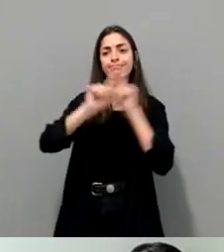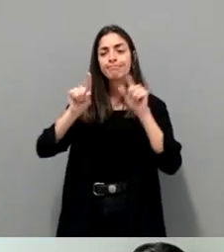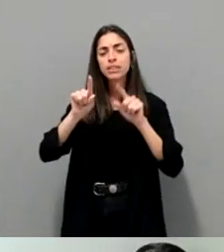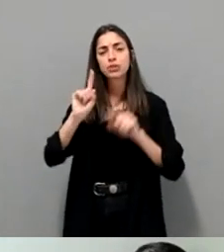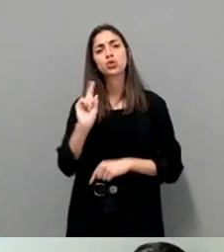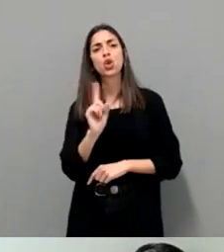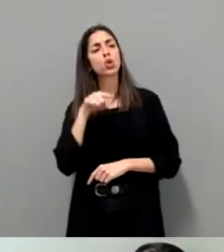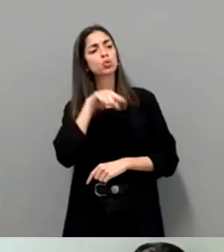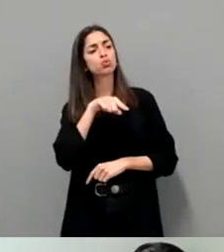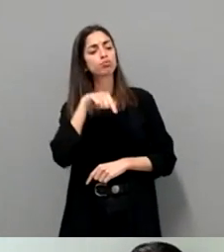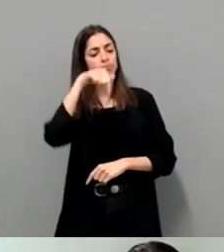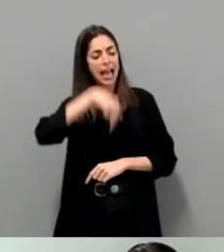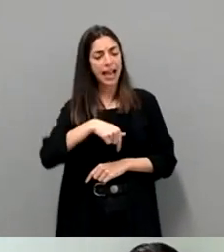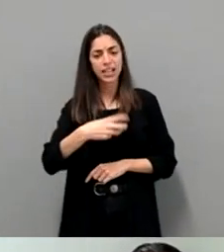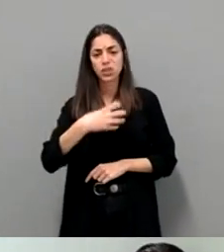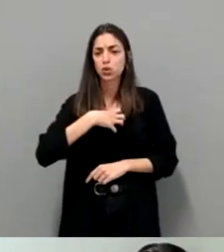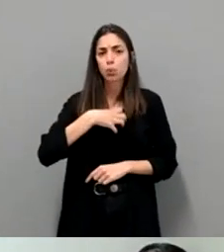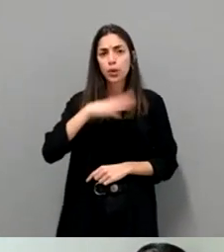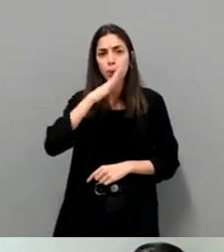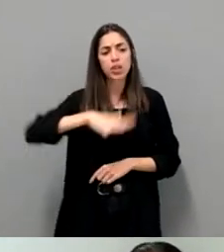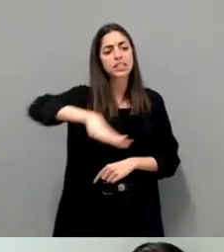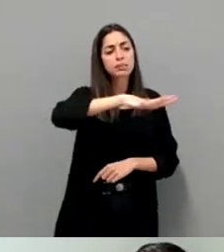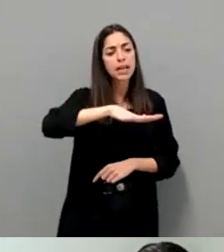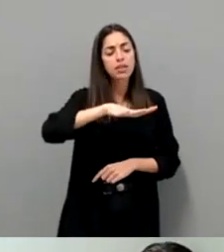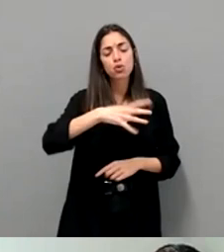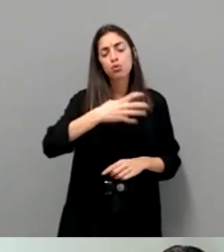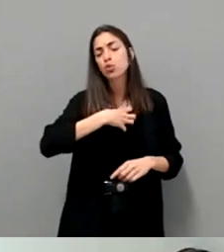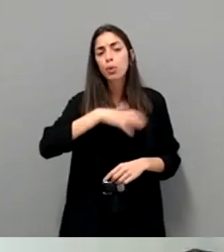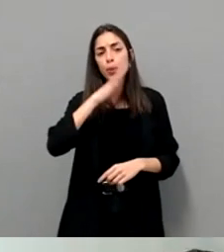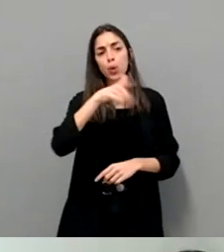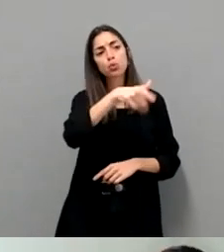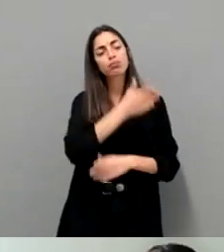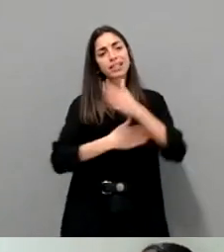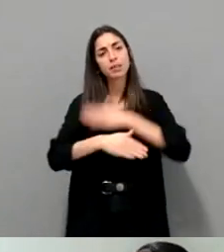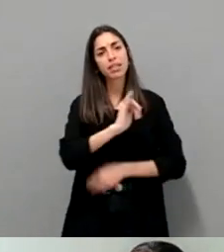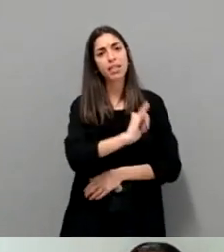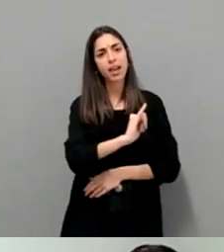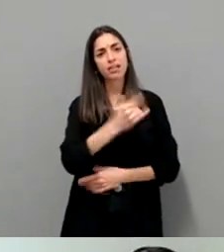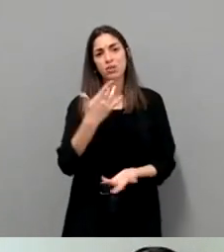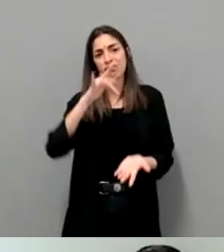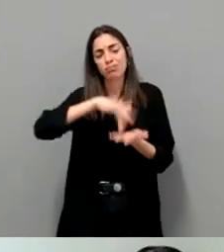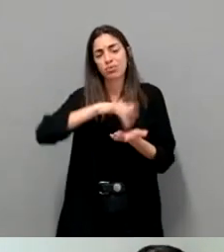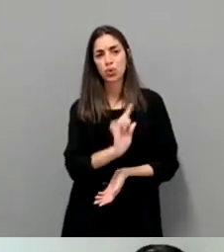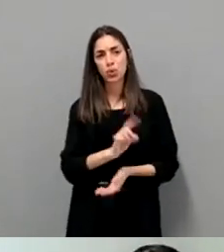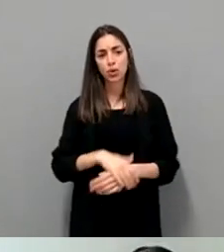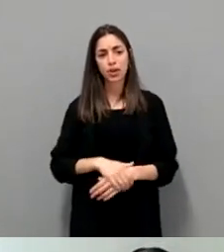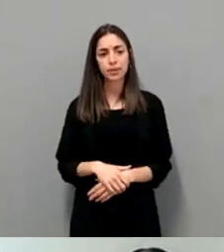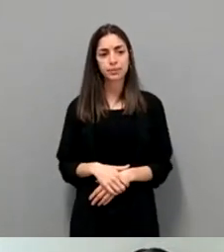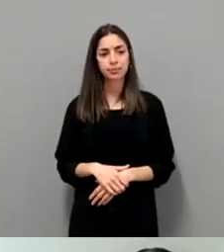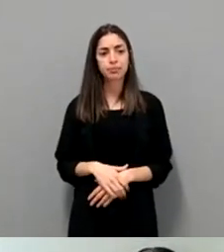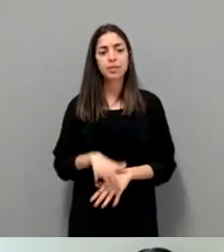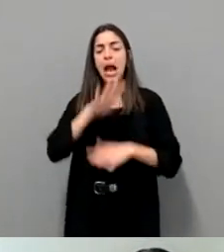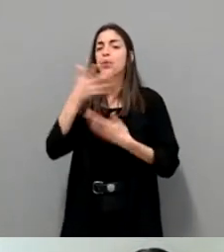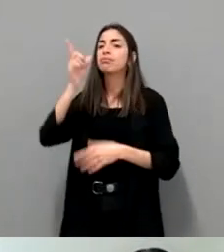tú aquí no tienes que estar en nuestro espacio porque tienes discapacidad y entonces pues aquí no toca, ¿no? Ahora también te